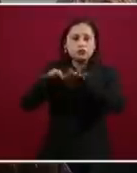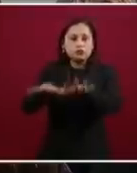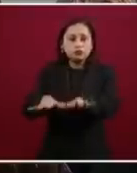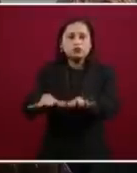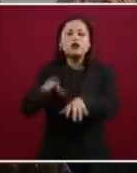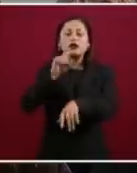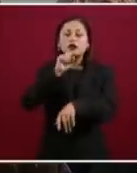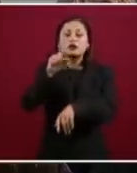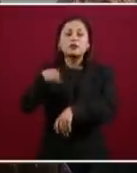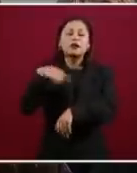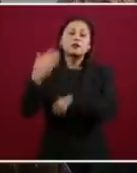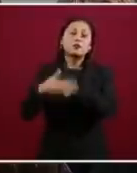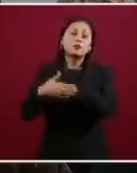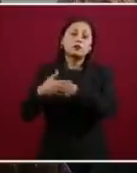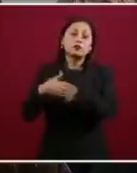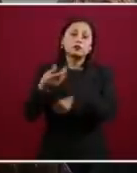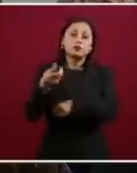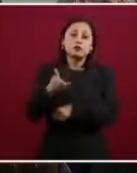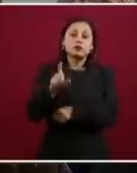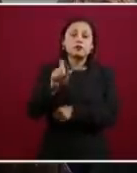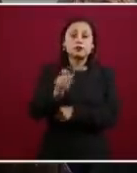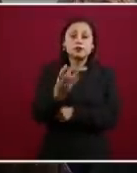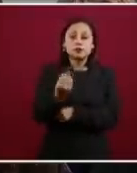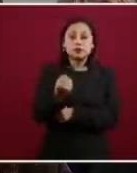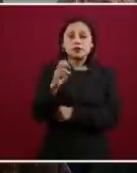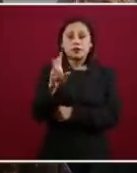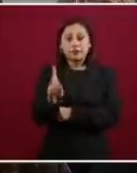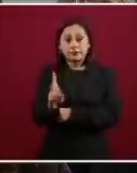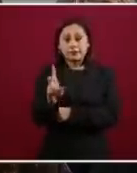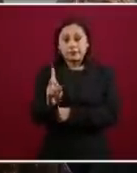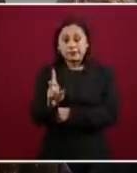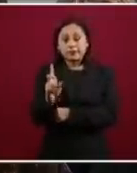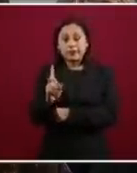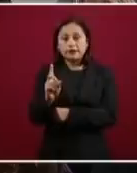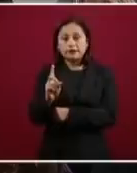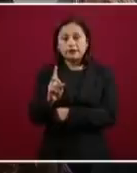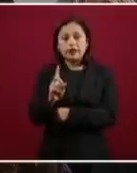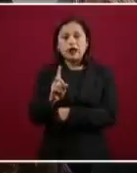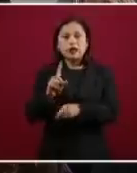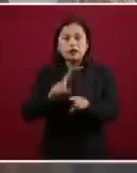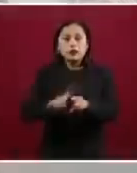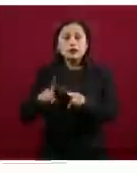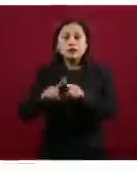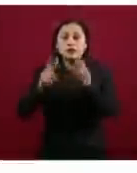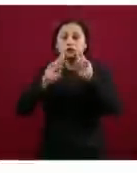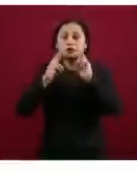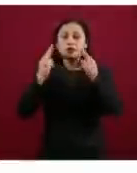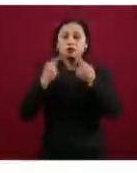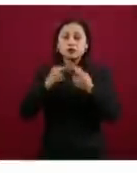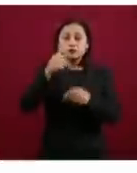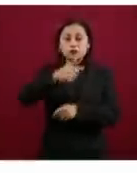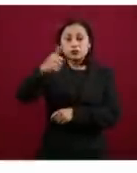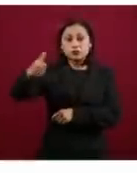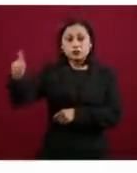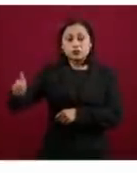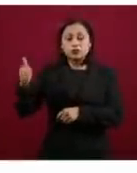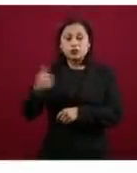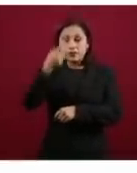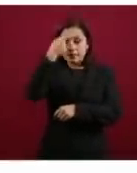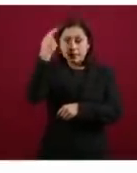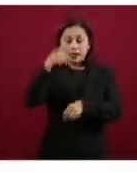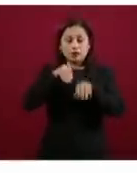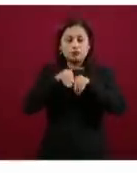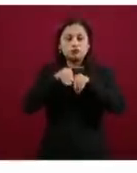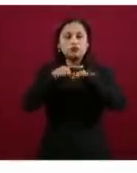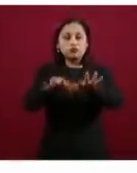mes, el día 29 y 30 de noviembre, 15 asambleas informativas en un primer momento.